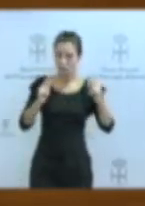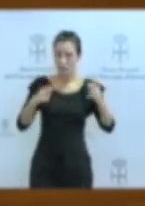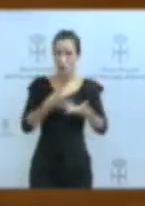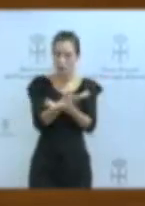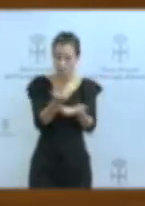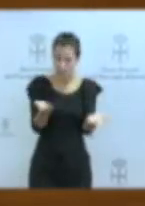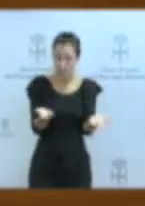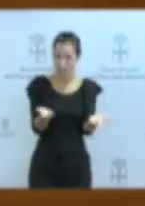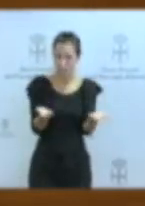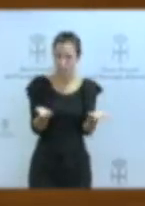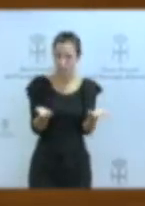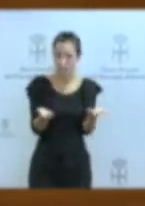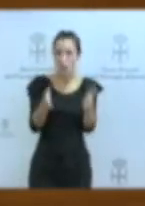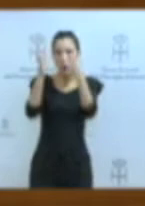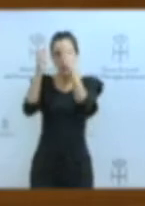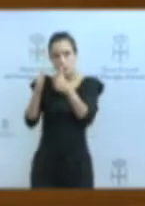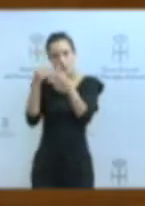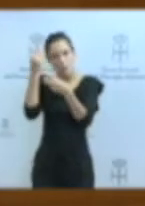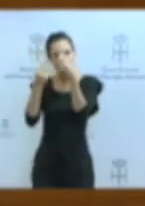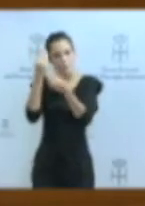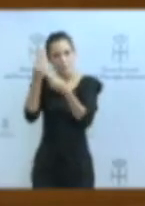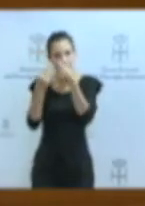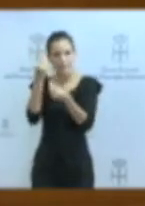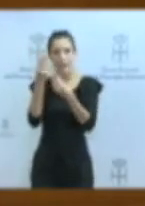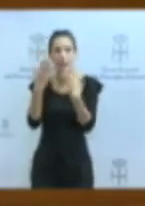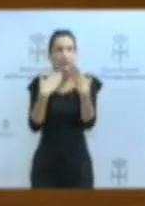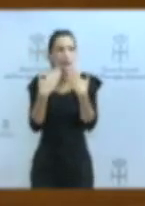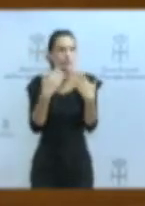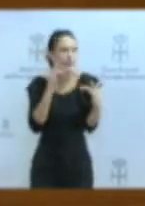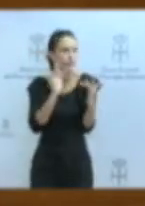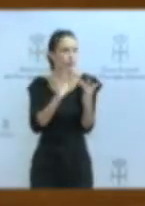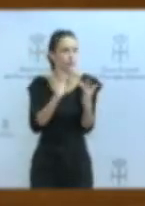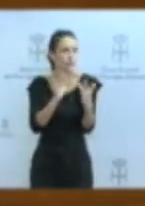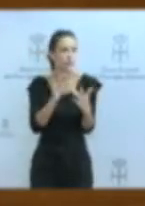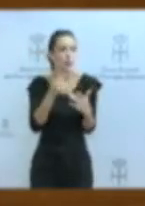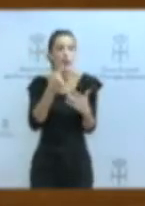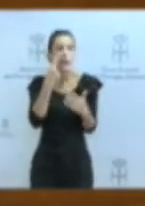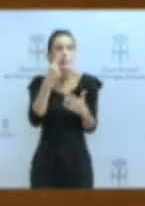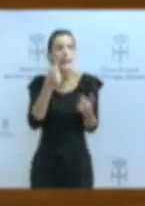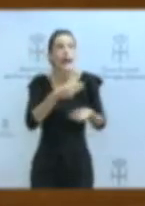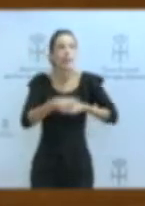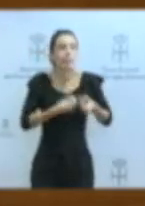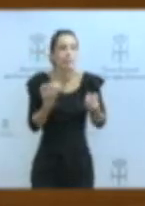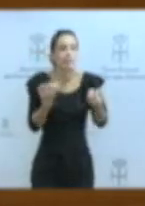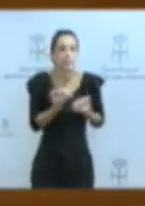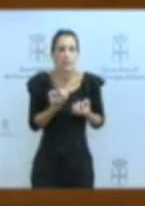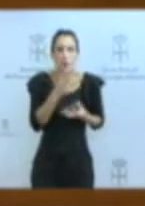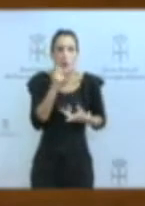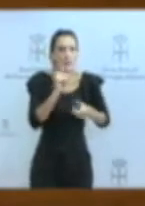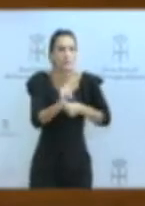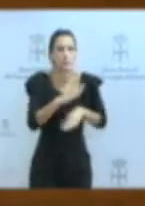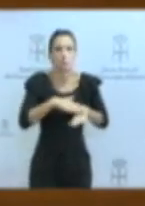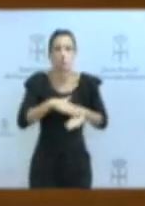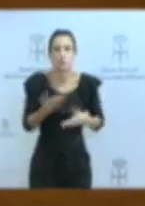para saber qué van a hacer y, sobre todo, cuando anuncian que se van a ir? ¿Sabe lo que sospechamos? Que